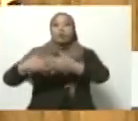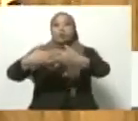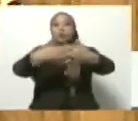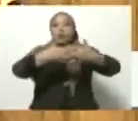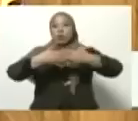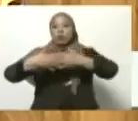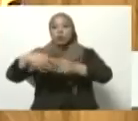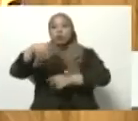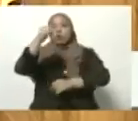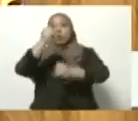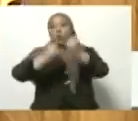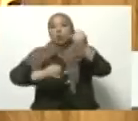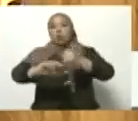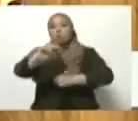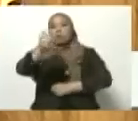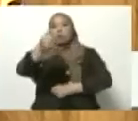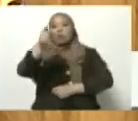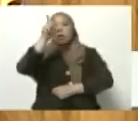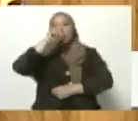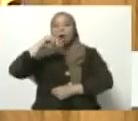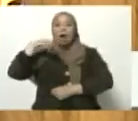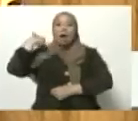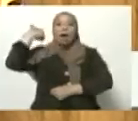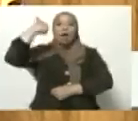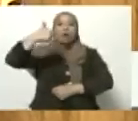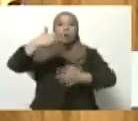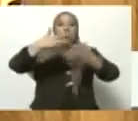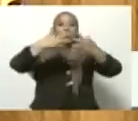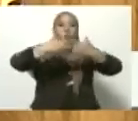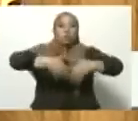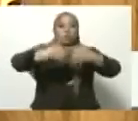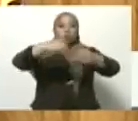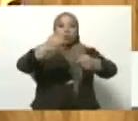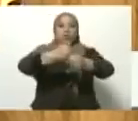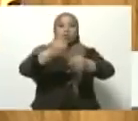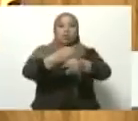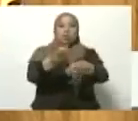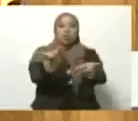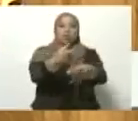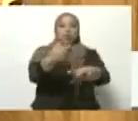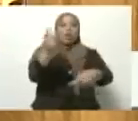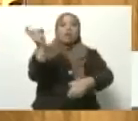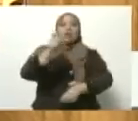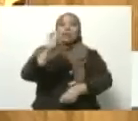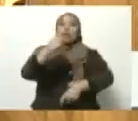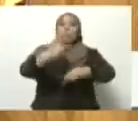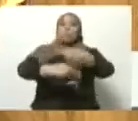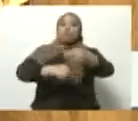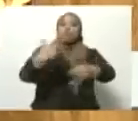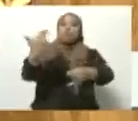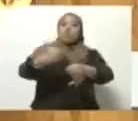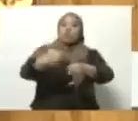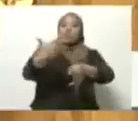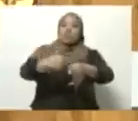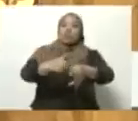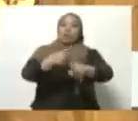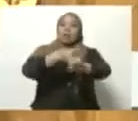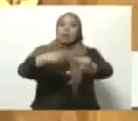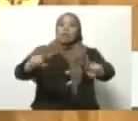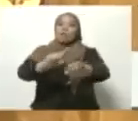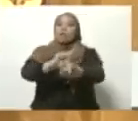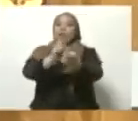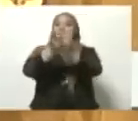productor de petróleo del mundo, uno de los mayores productores de gas del mundo. Estados Unidos no necesitaba nuestro petróleo, lo quería por ambición, pero hoy